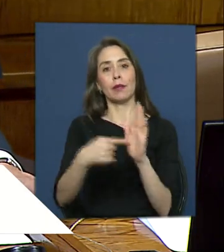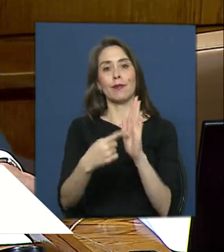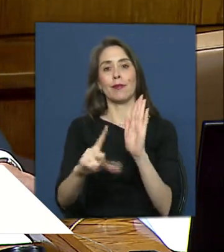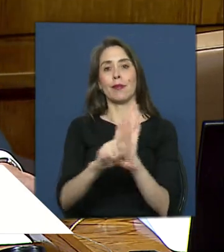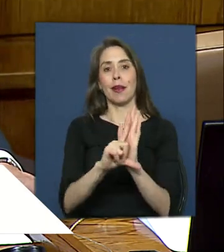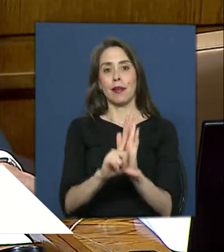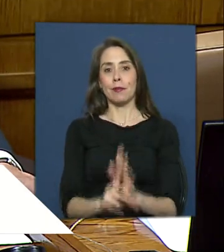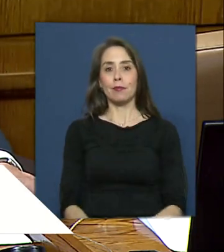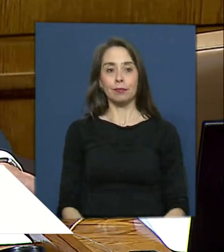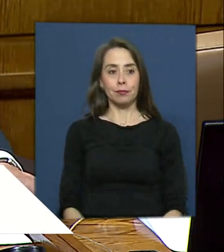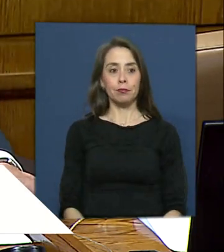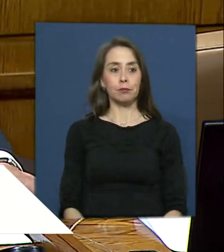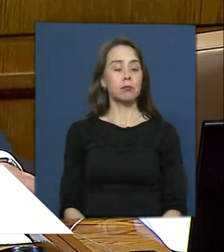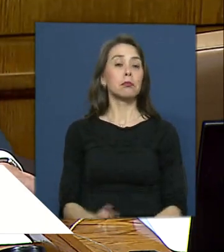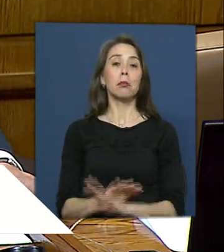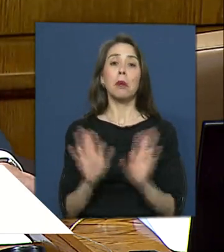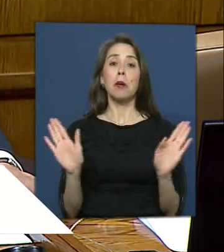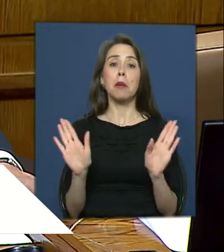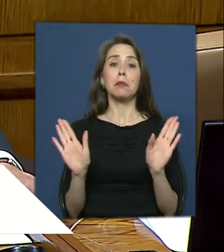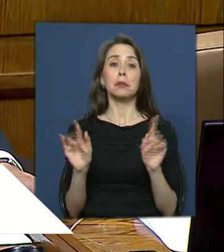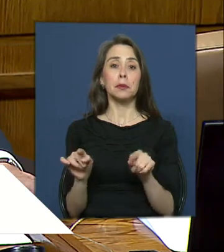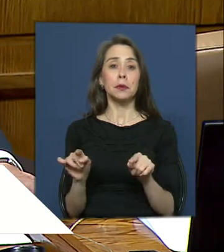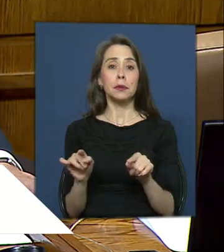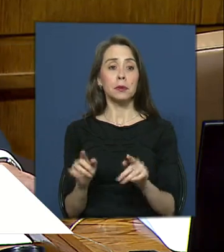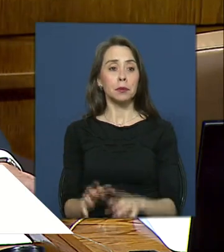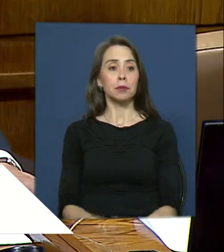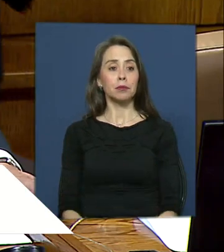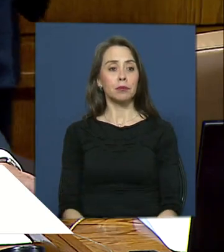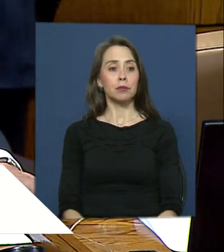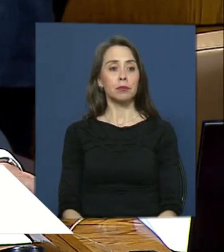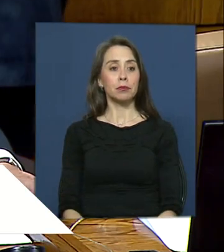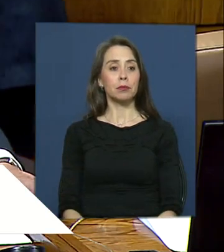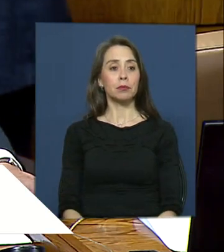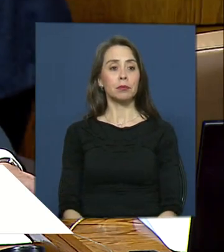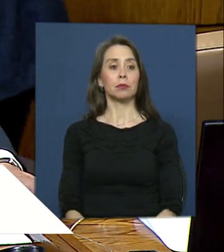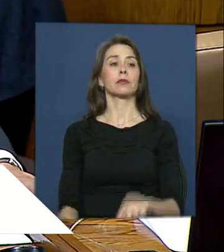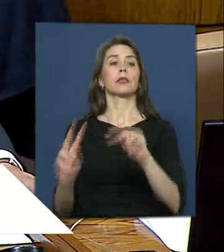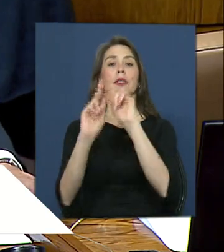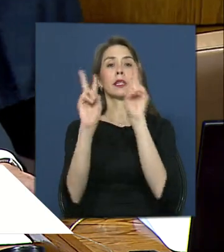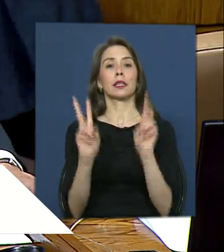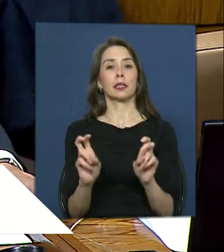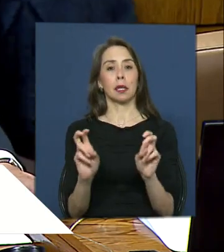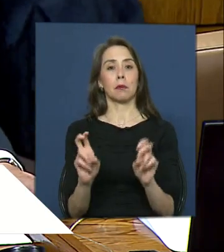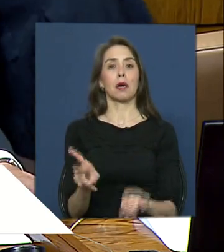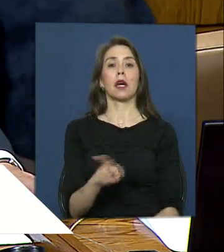ley. Eso es, ni más ni menos. Entonces la cuestión es,